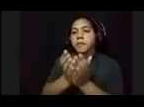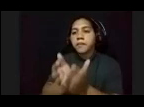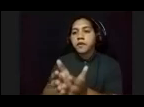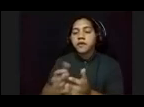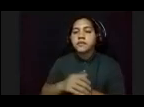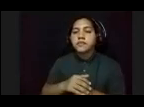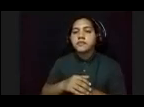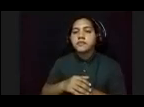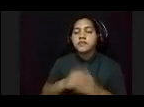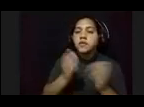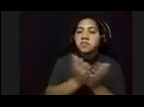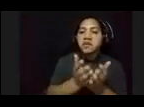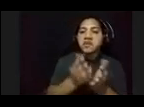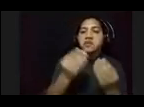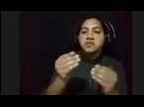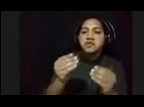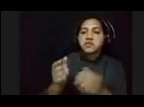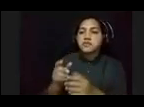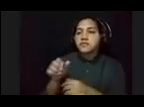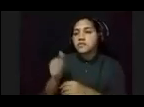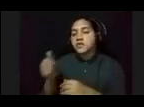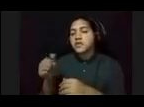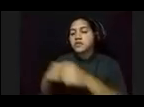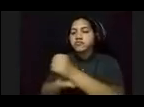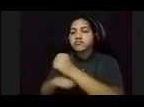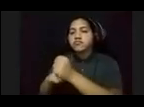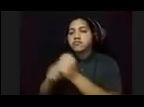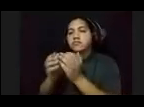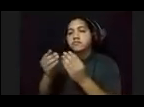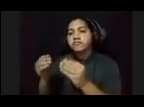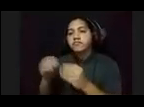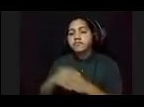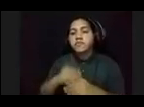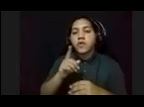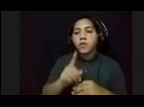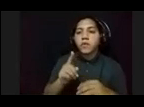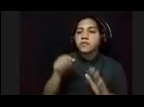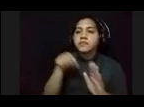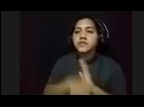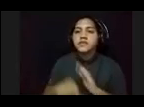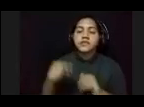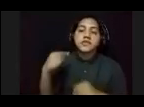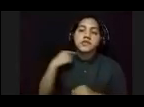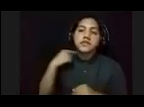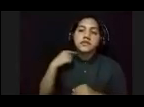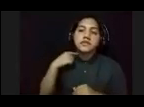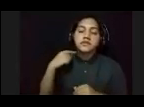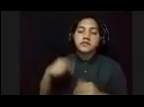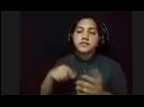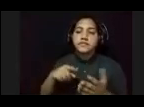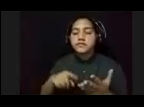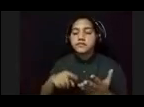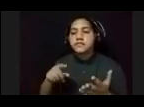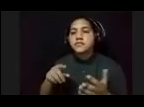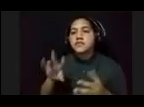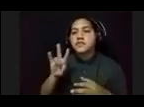el otro en una goleta mercante, 1 matador de cerdo, 7 matarifes laborando